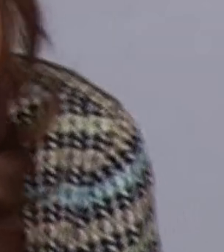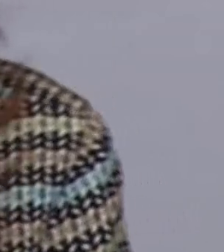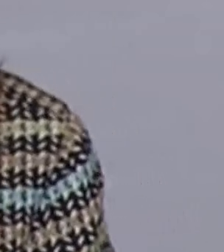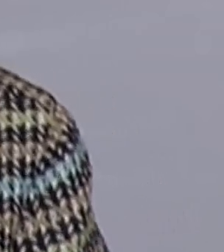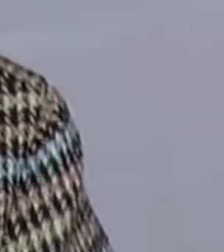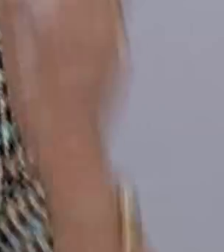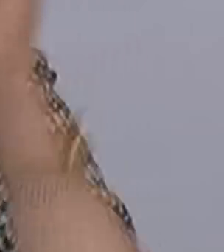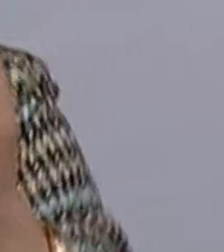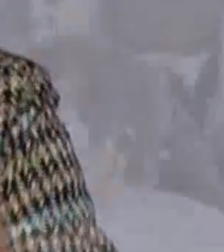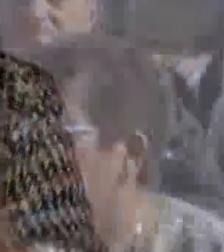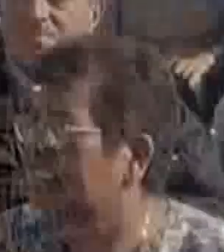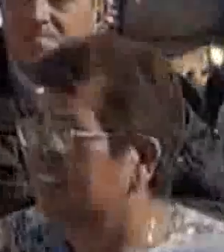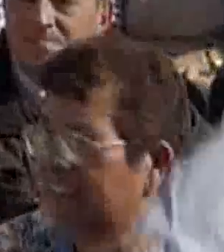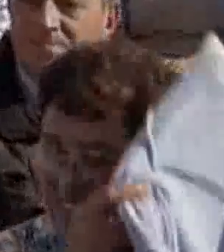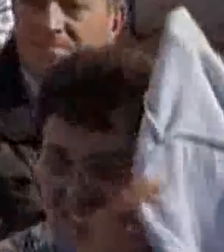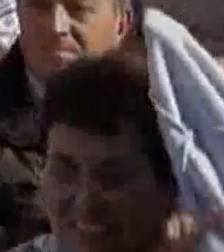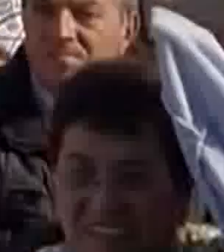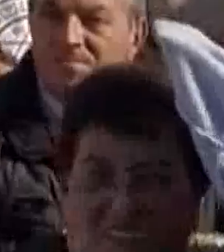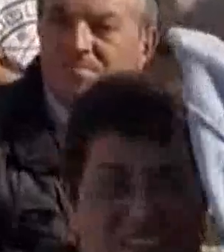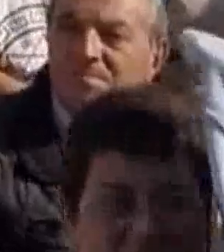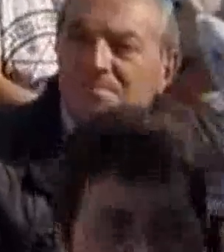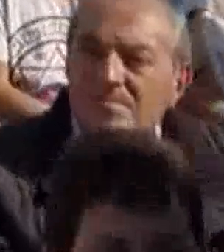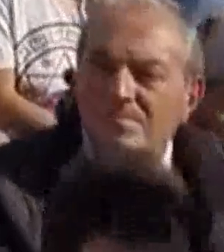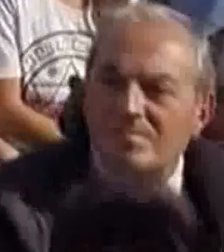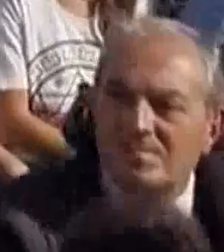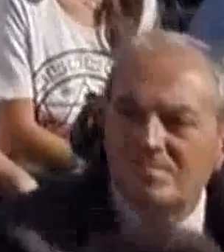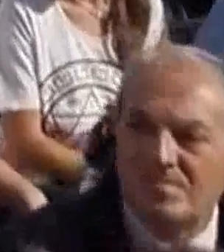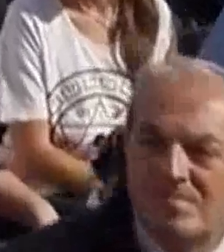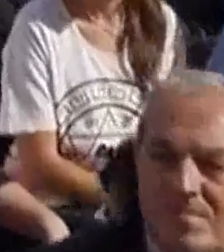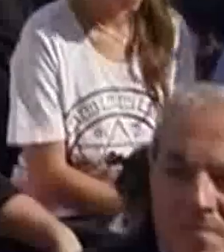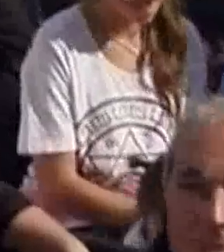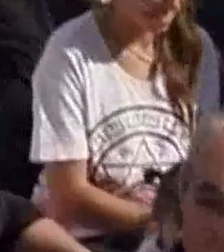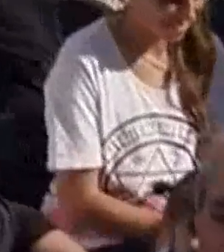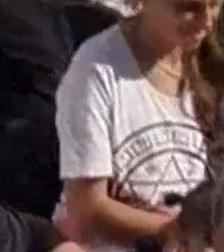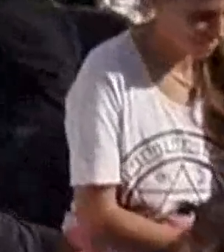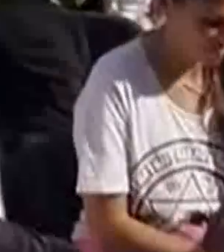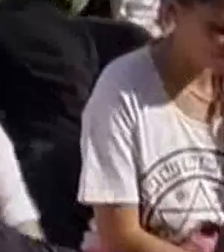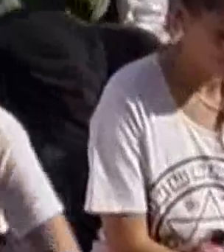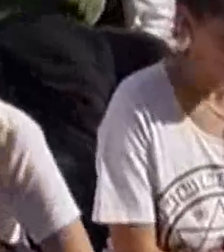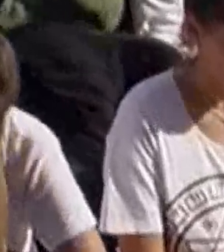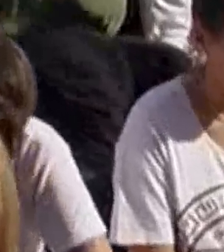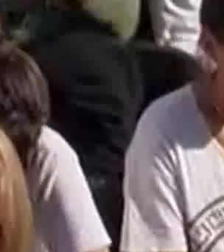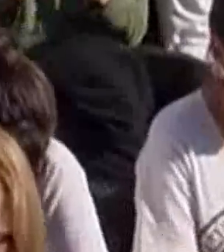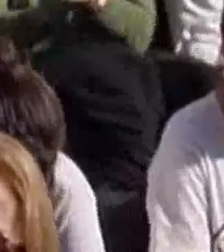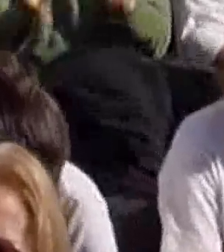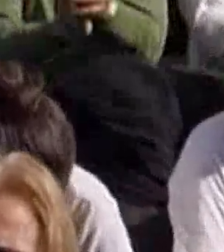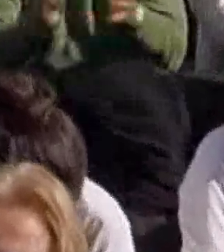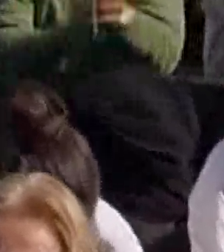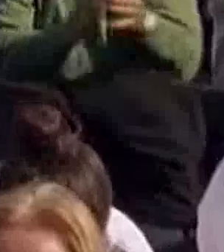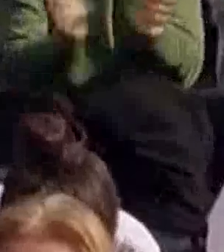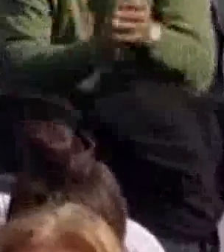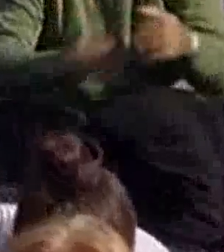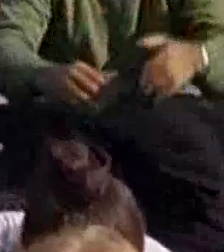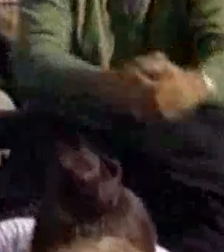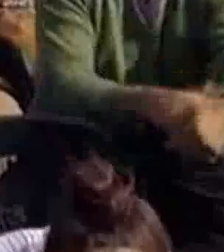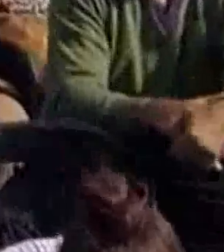incluir. Si sos buen gobernador, te va a ir mejor todavía porque vas a saber aprovechar esas políticas públicas y ese proyecto